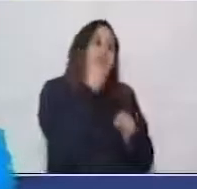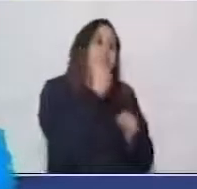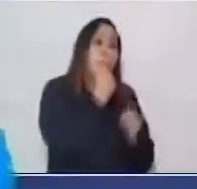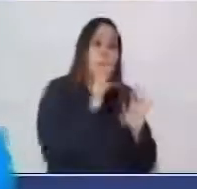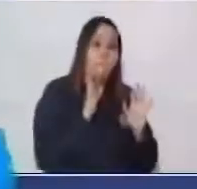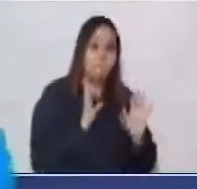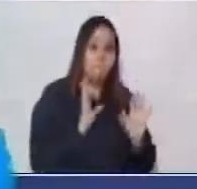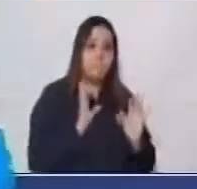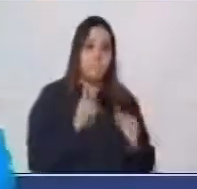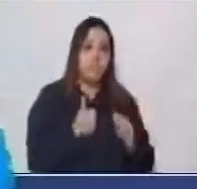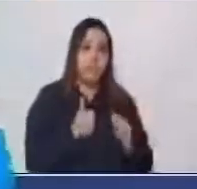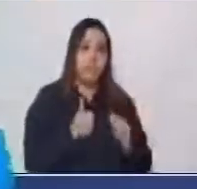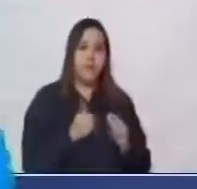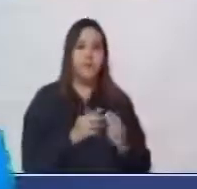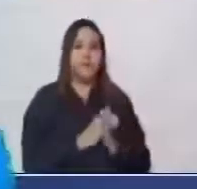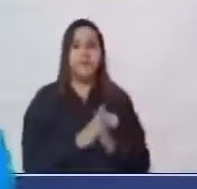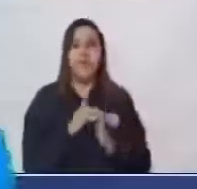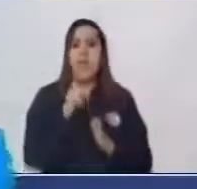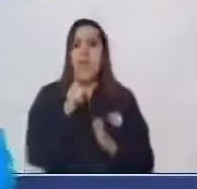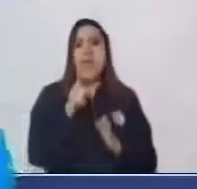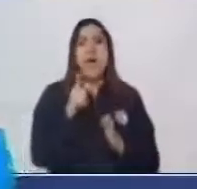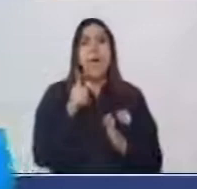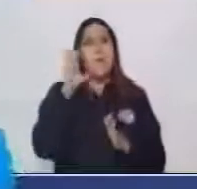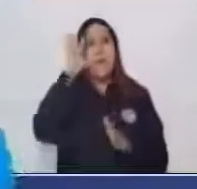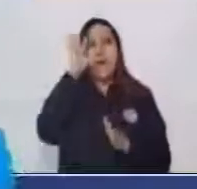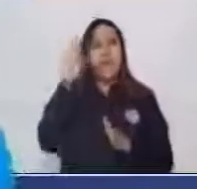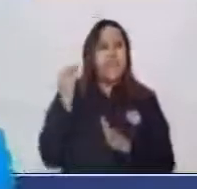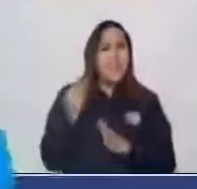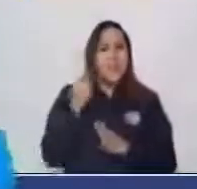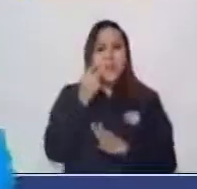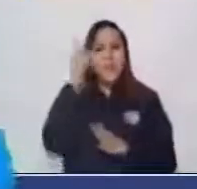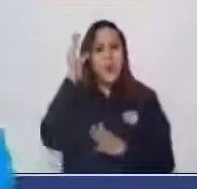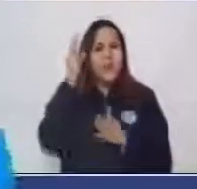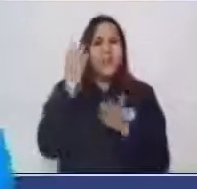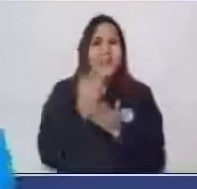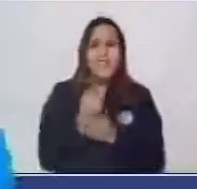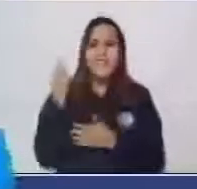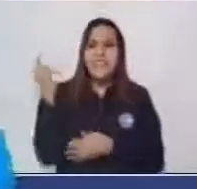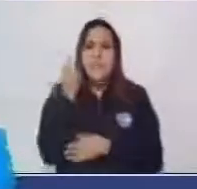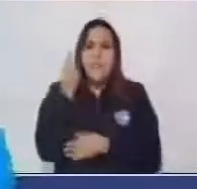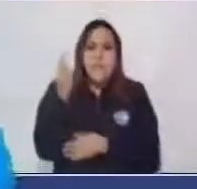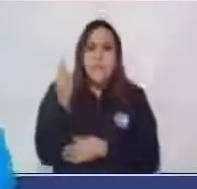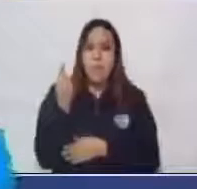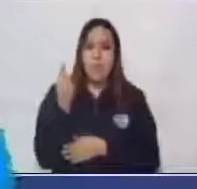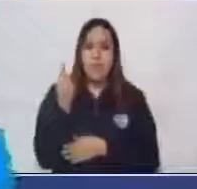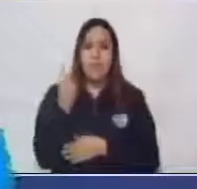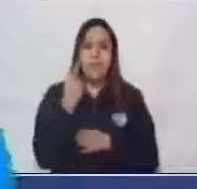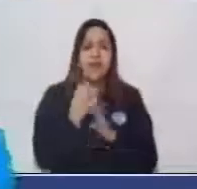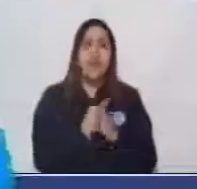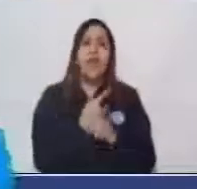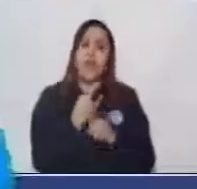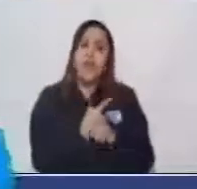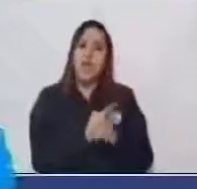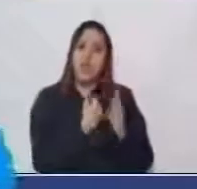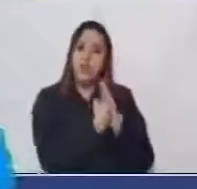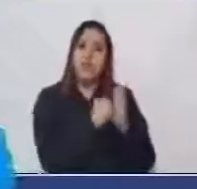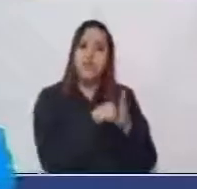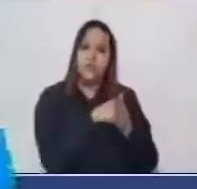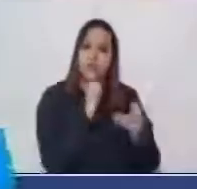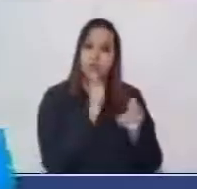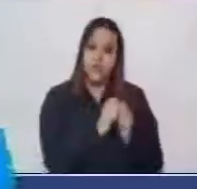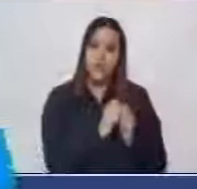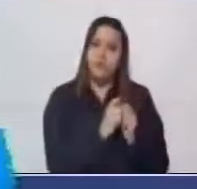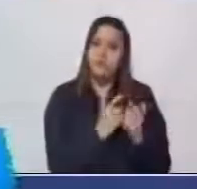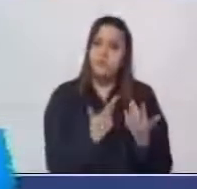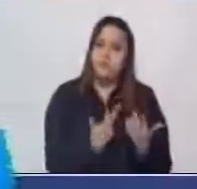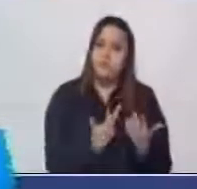puntuación. Pero ¿por qué crees que es importante saber utilizar estos signos de puntuación? ¿Te recuerdas que cuando vimos el